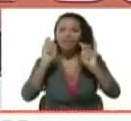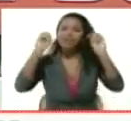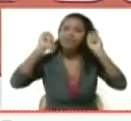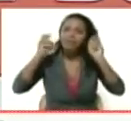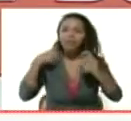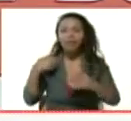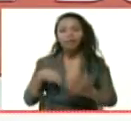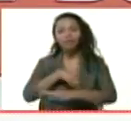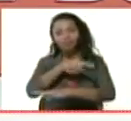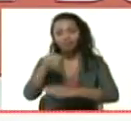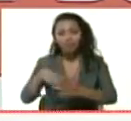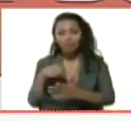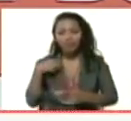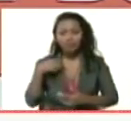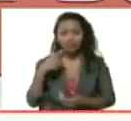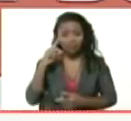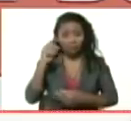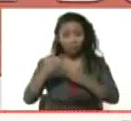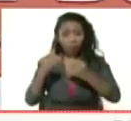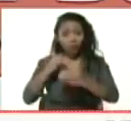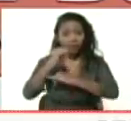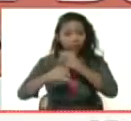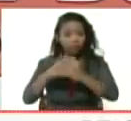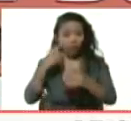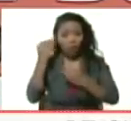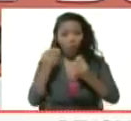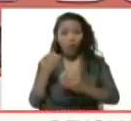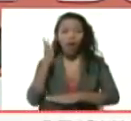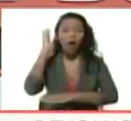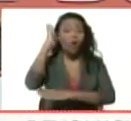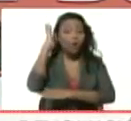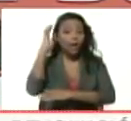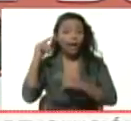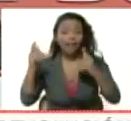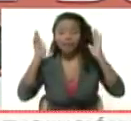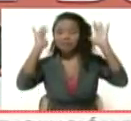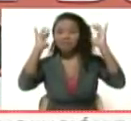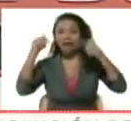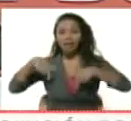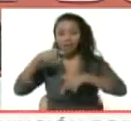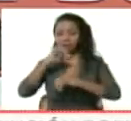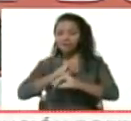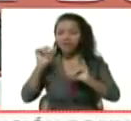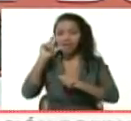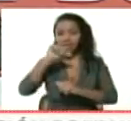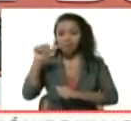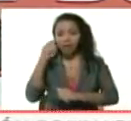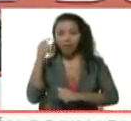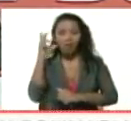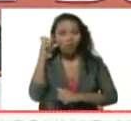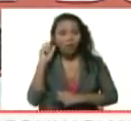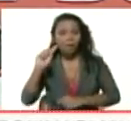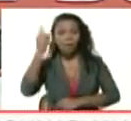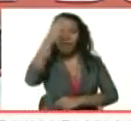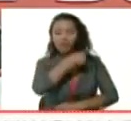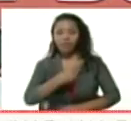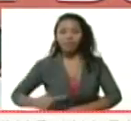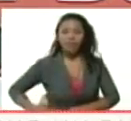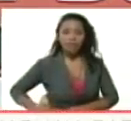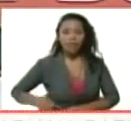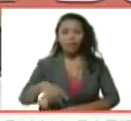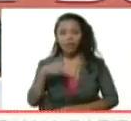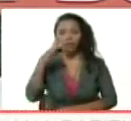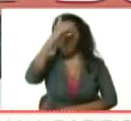e internacional y también a propósito de la jornada de carnetización celebrada este fin de semana. De inmediato vamos a escuchar al primer vicepresidente de la Tolda